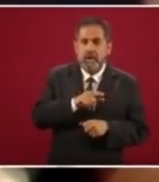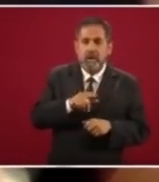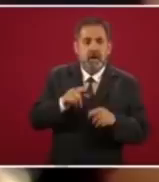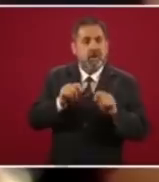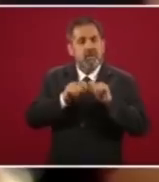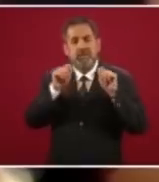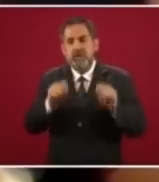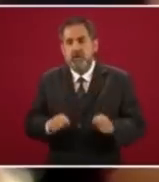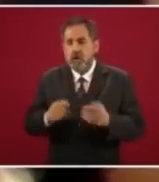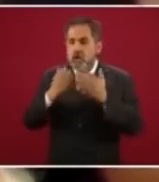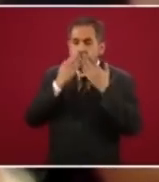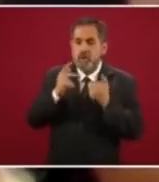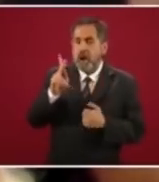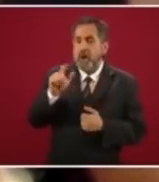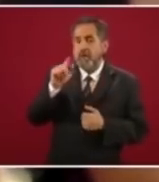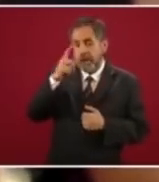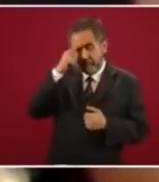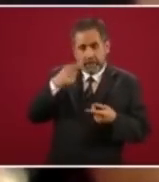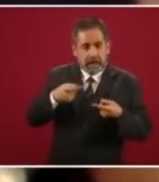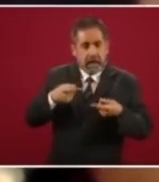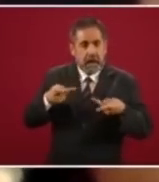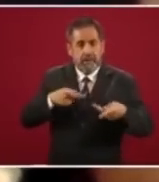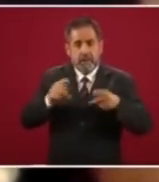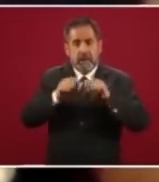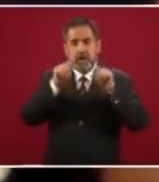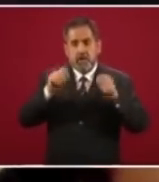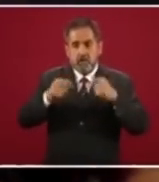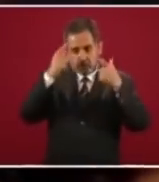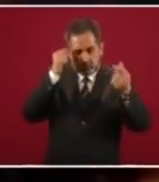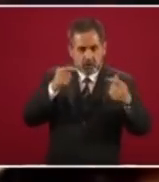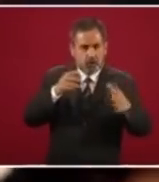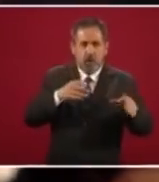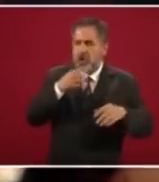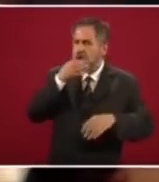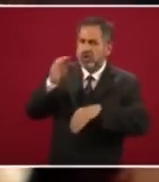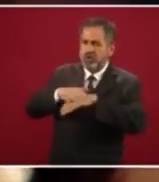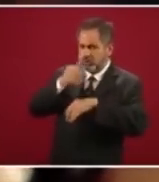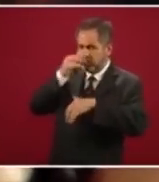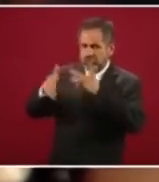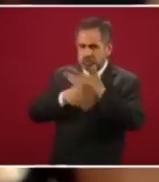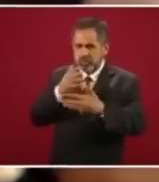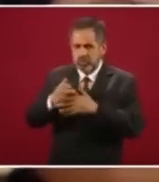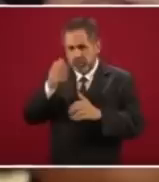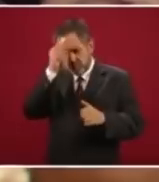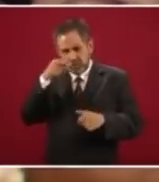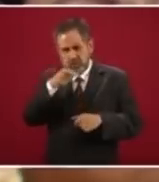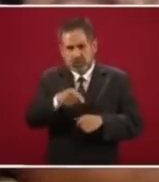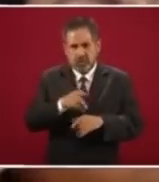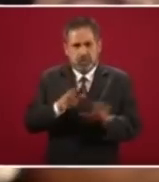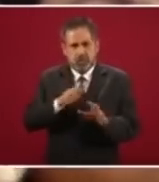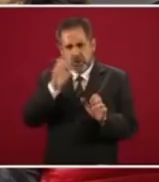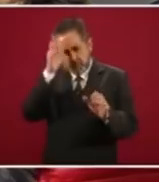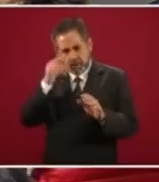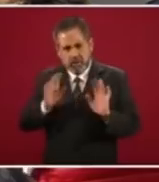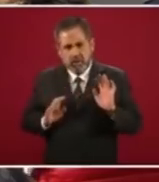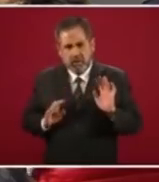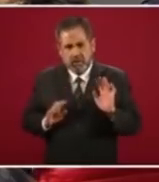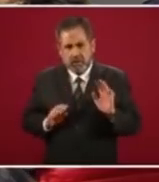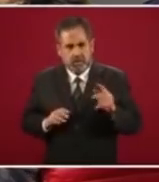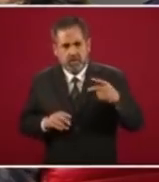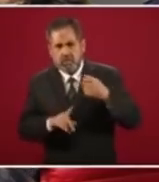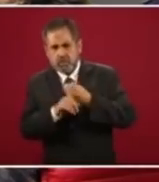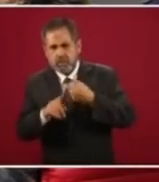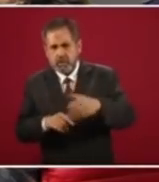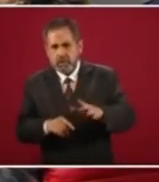titular, no hay un plan de titulación. No es que venga yo aquí a armar ni que esté de acuerdo yo con Mexicanos contra la Corrupción, pues eso es problema de